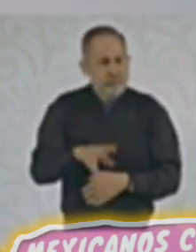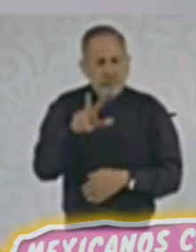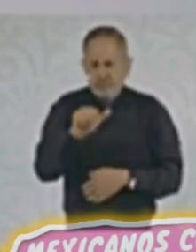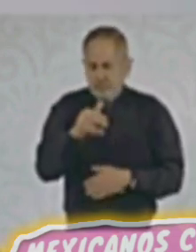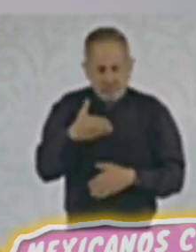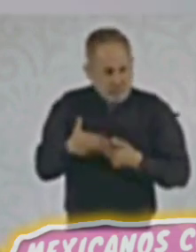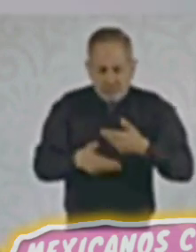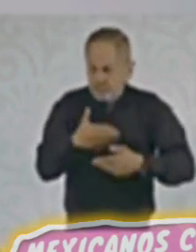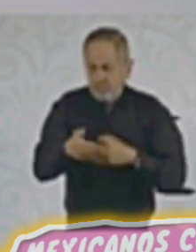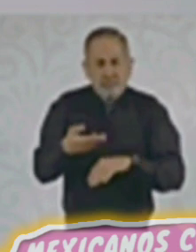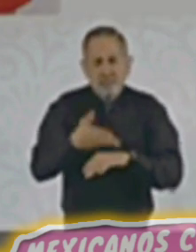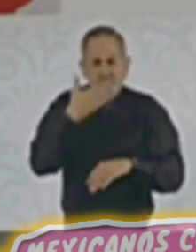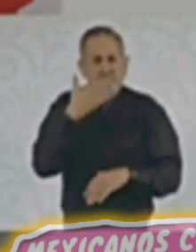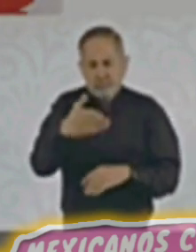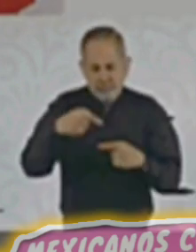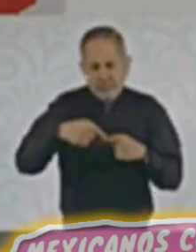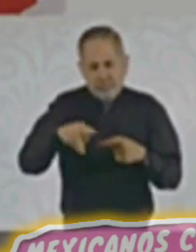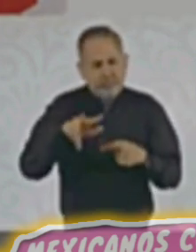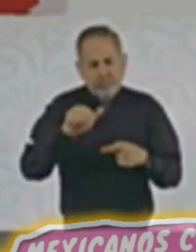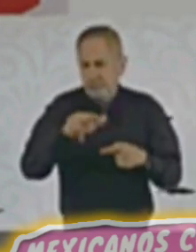muy avanzados. También